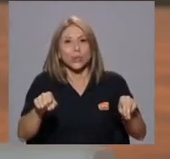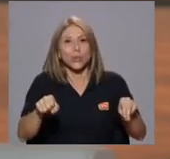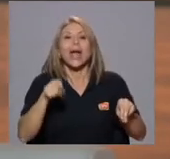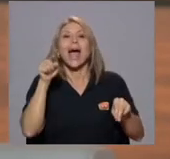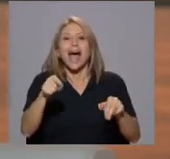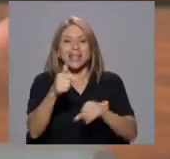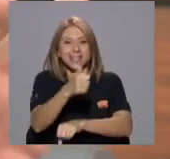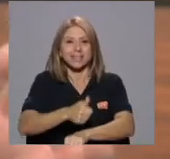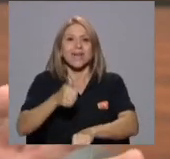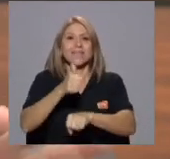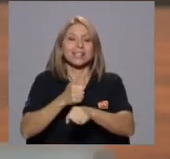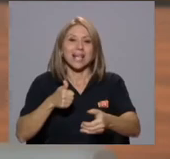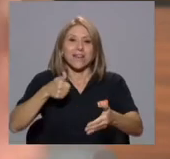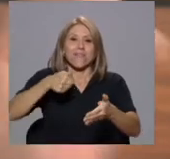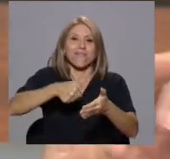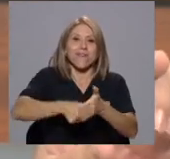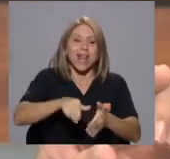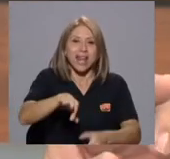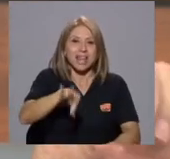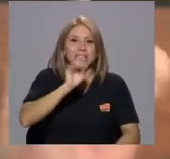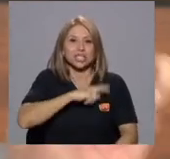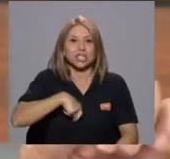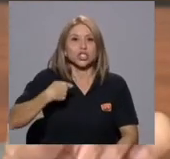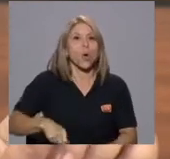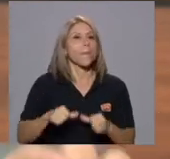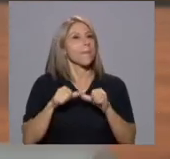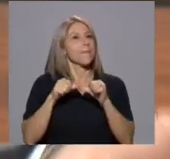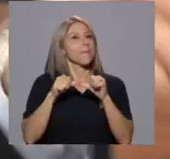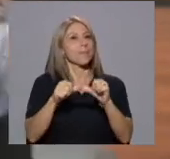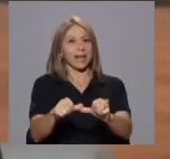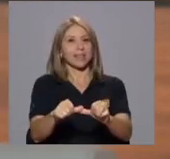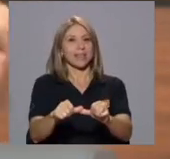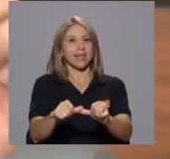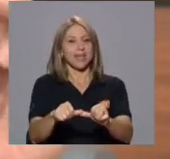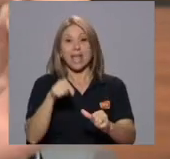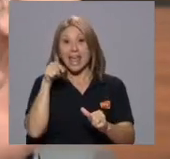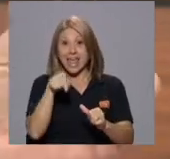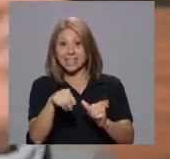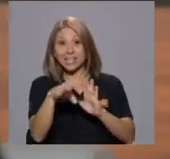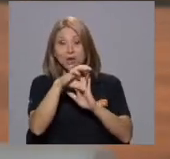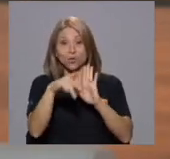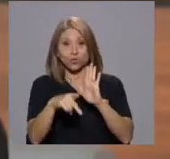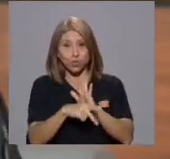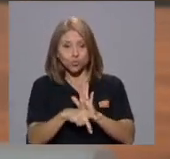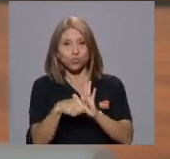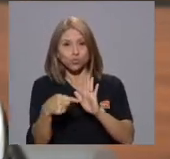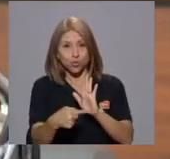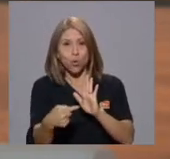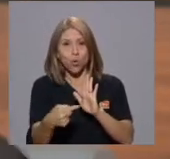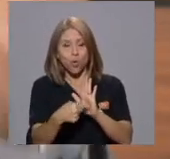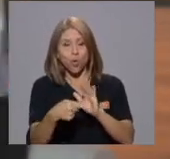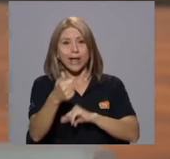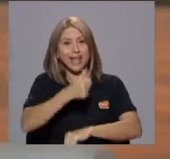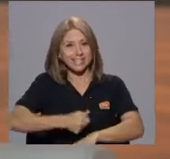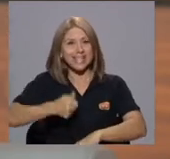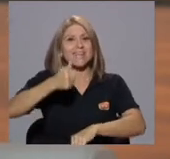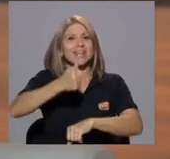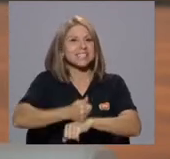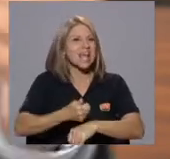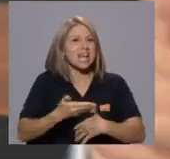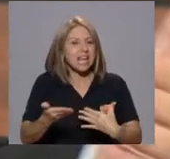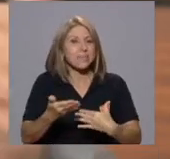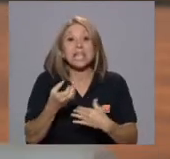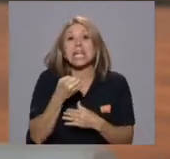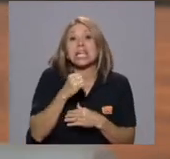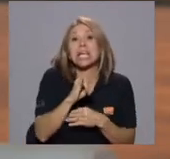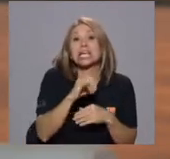reelección permanente. Esta constitución fue, digamos, establecía que en caso de muerte,